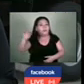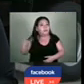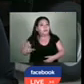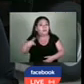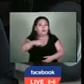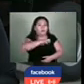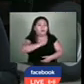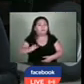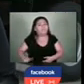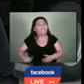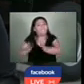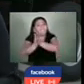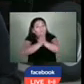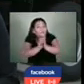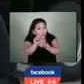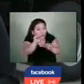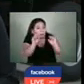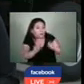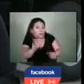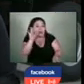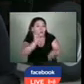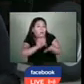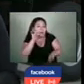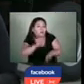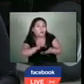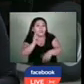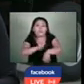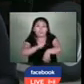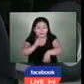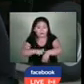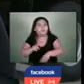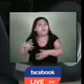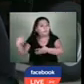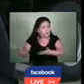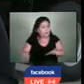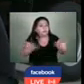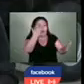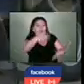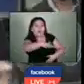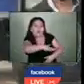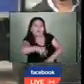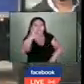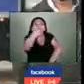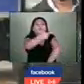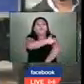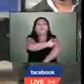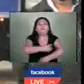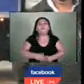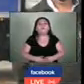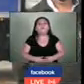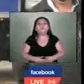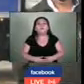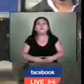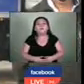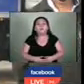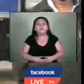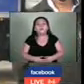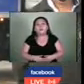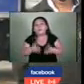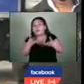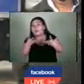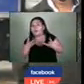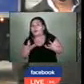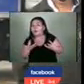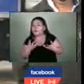cual le pedimos a la población, aprovechemos nuestro tiempo, acerquémonos a los puntos de vacunación. También busca el ir